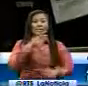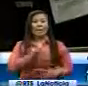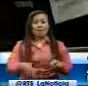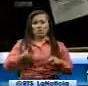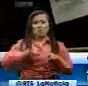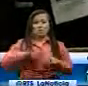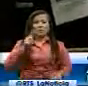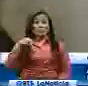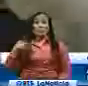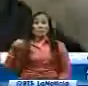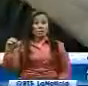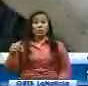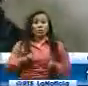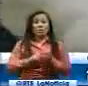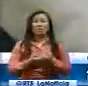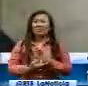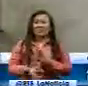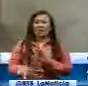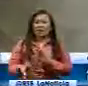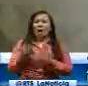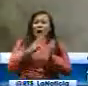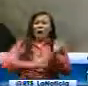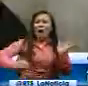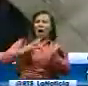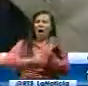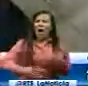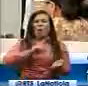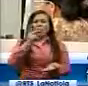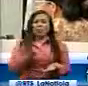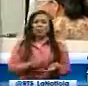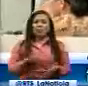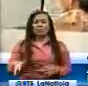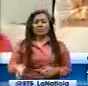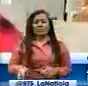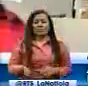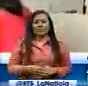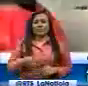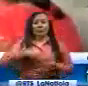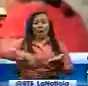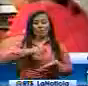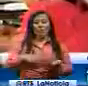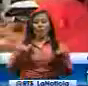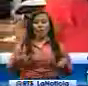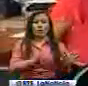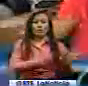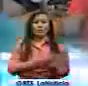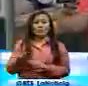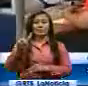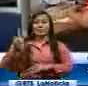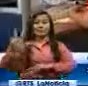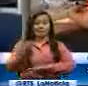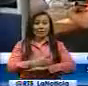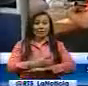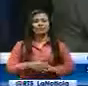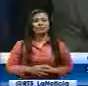dólares evidencian el carácter recaudatorio de la segunda reforma tributaria aprobada en los últimos 23 días